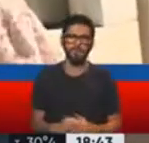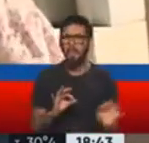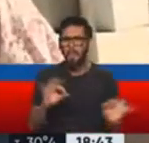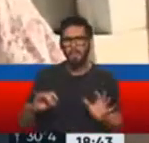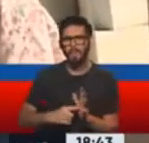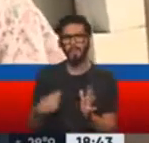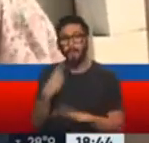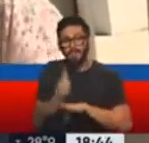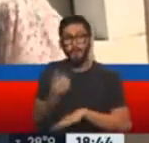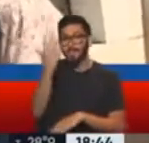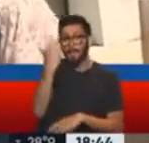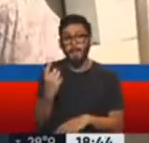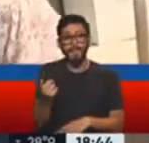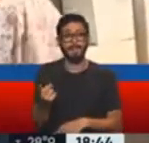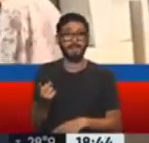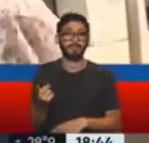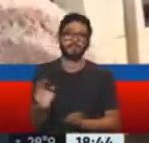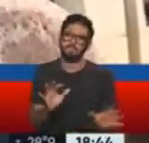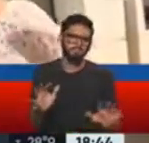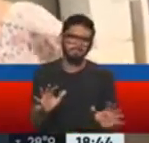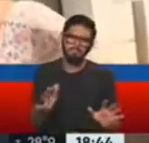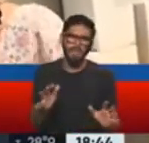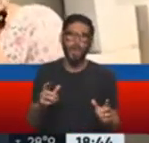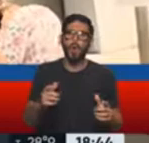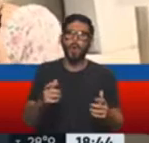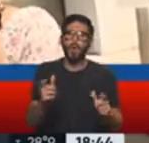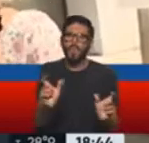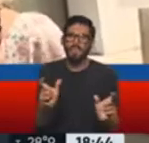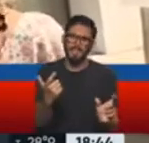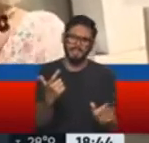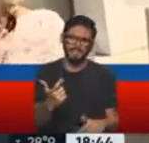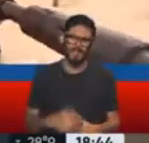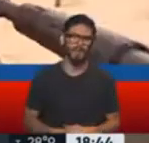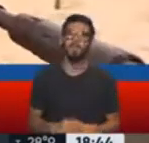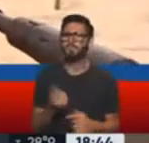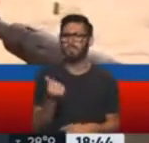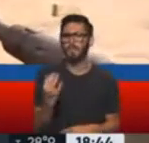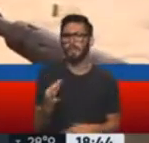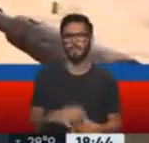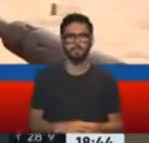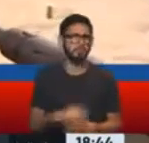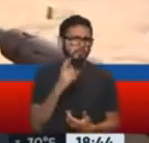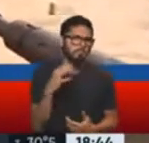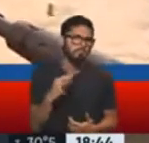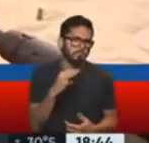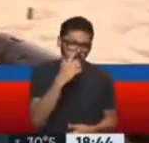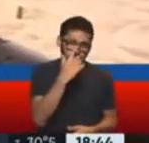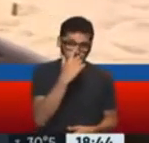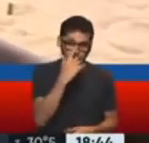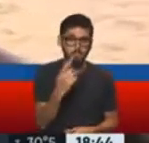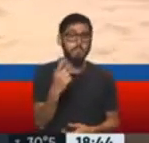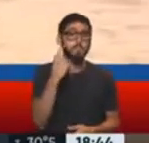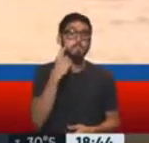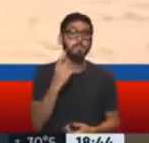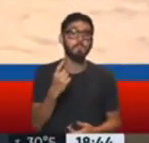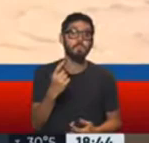somos de San Martín y es... No hay diferencia. No hay diferencia. No, también los precios. Razonable, o sea, no nos pareció